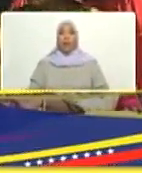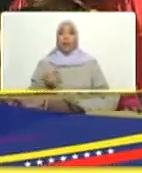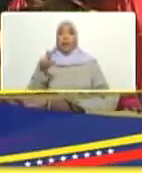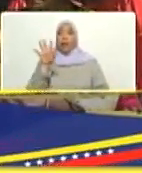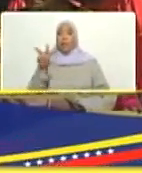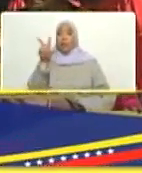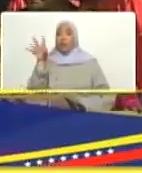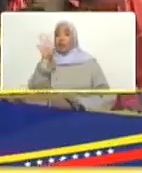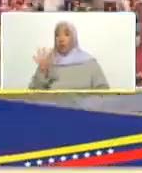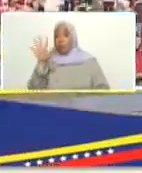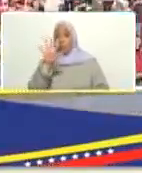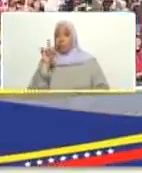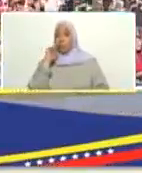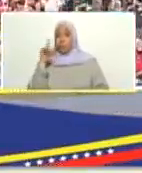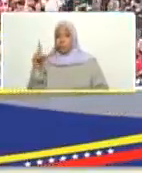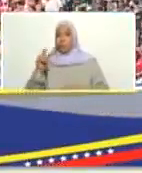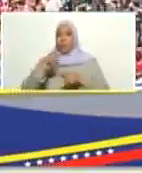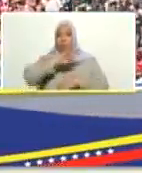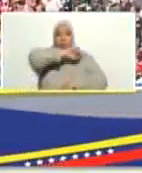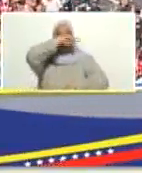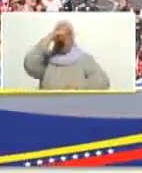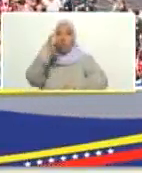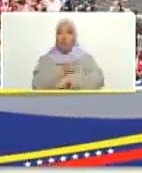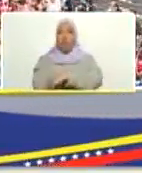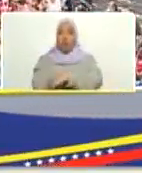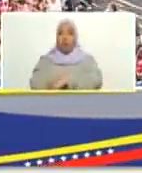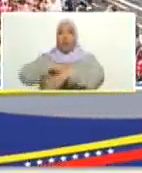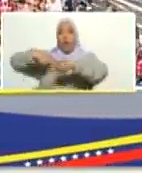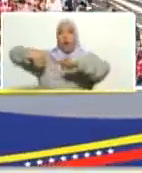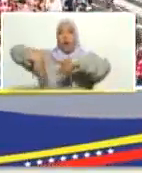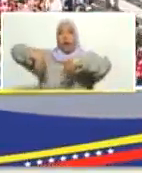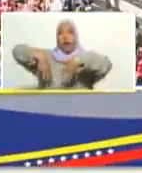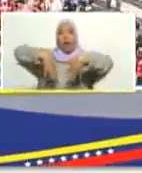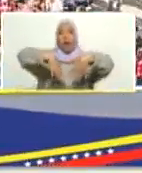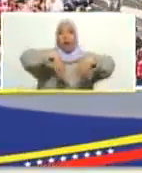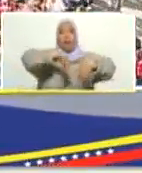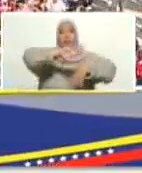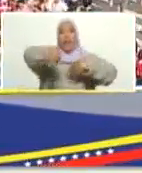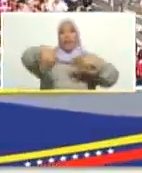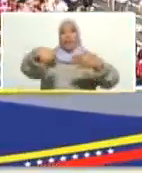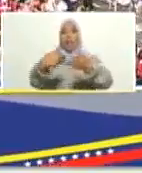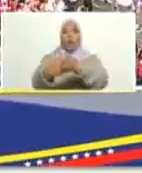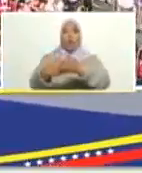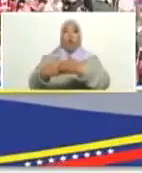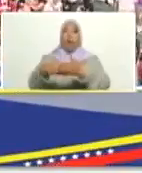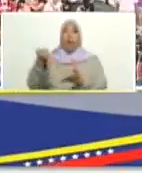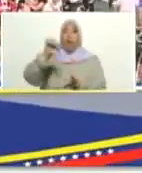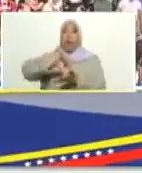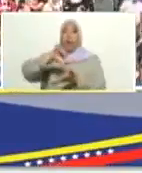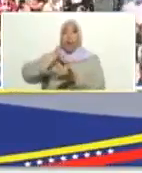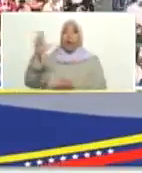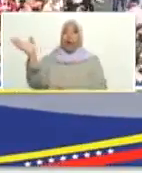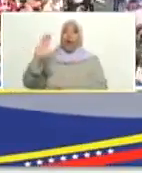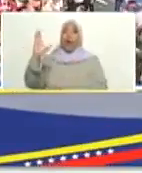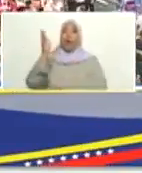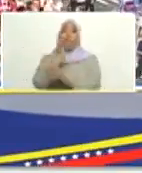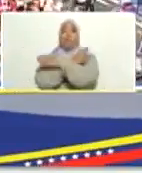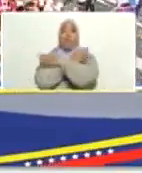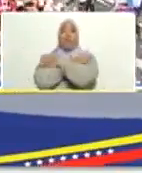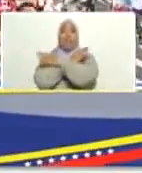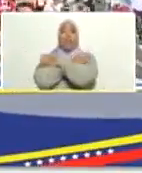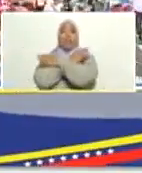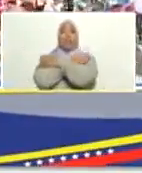demostración de fuerza popular que ha habido en las calles de todas las capitales de Venezuela. ¡Felicito al